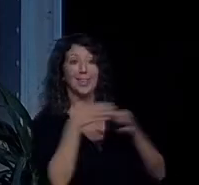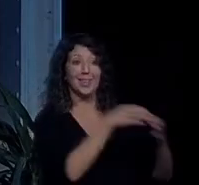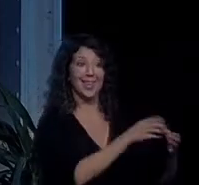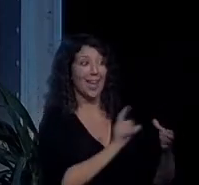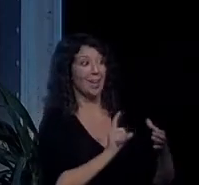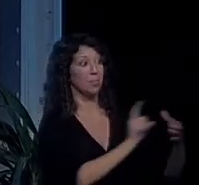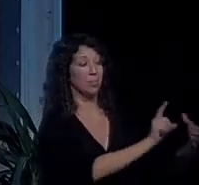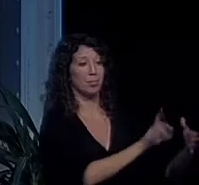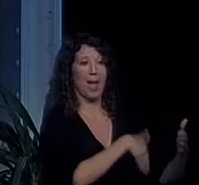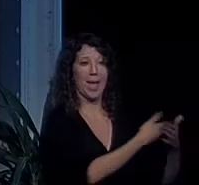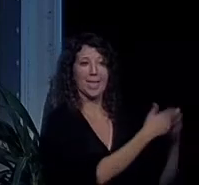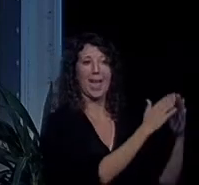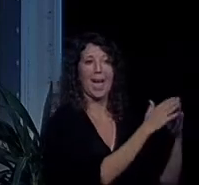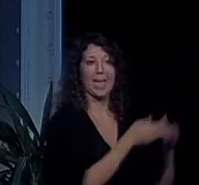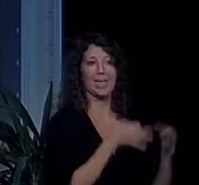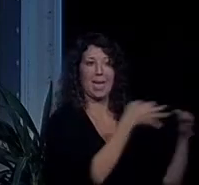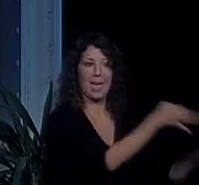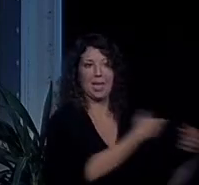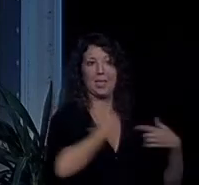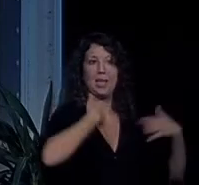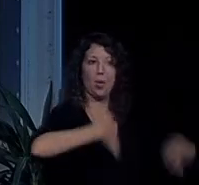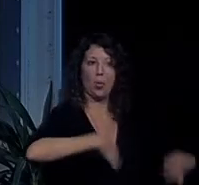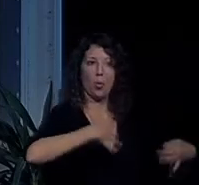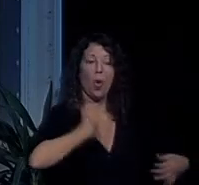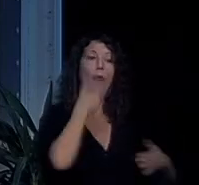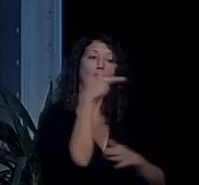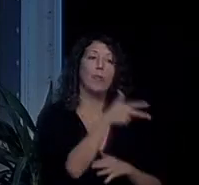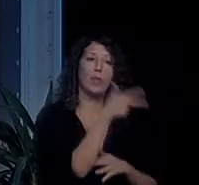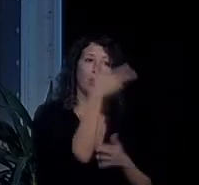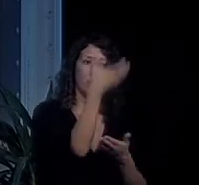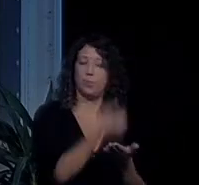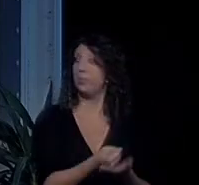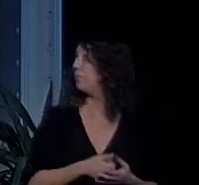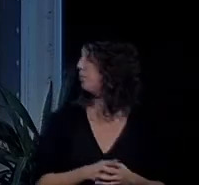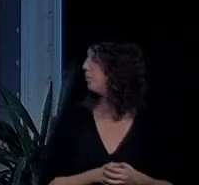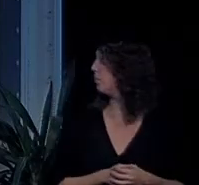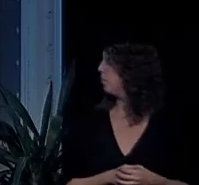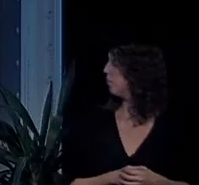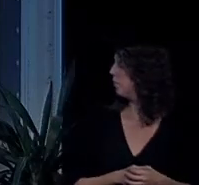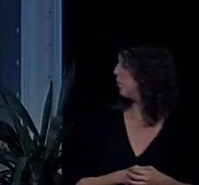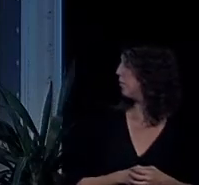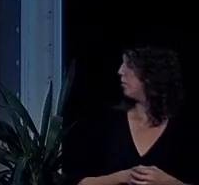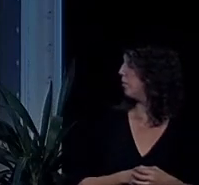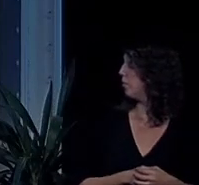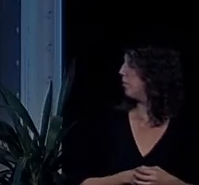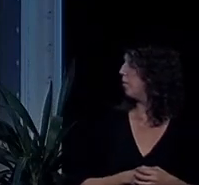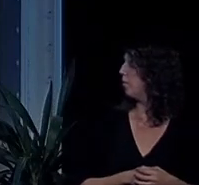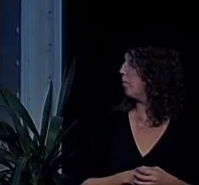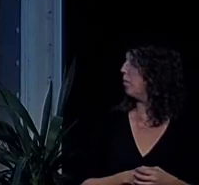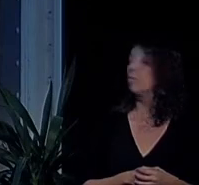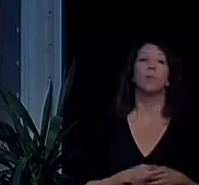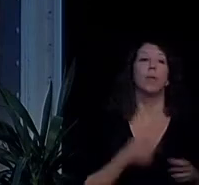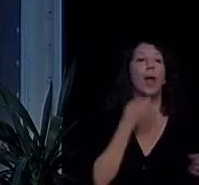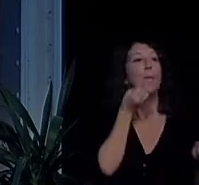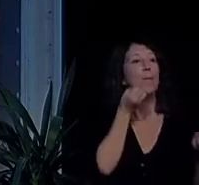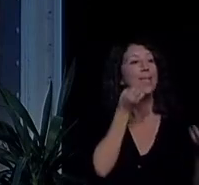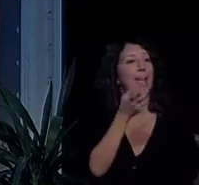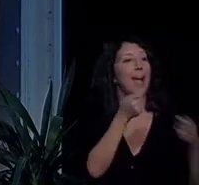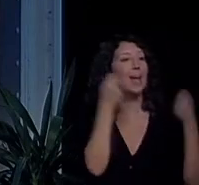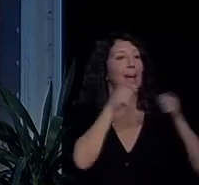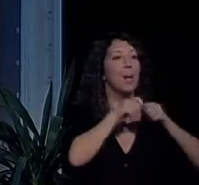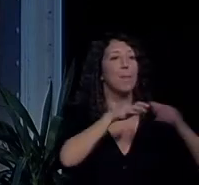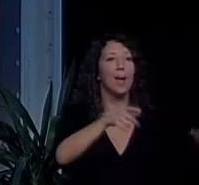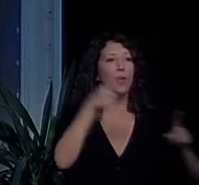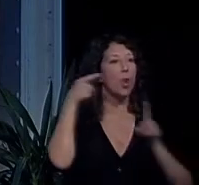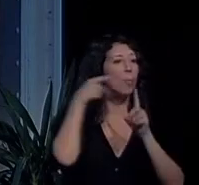¿no?, para que lleguen seguras. Vamos a ver el vídeo que grabé y luego lo comentamos. El mensaje de la campaña